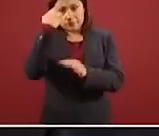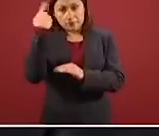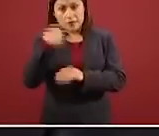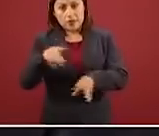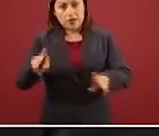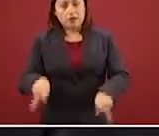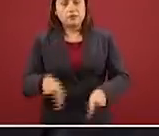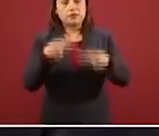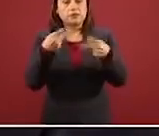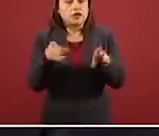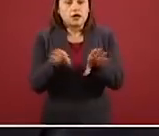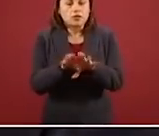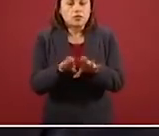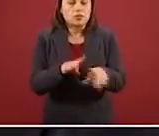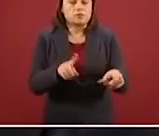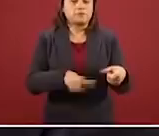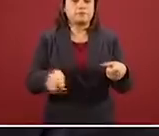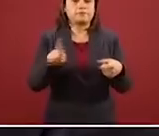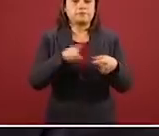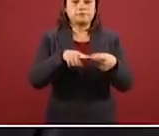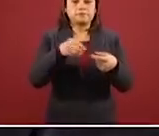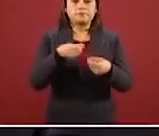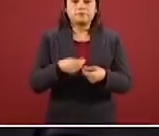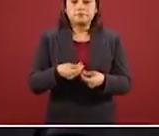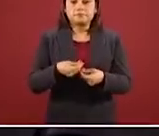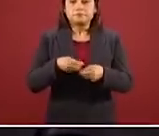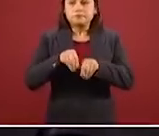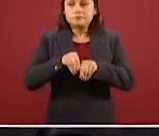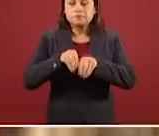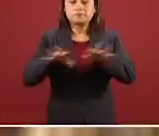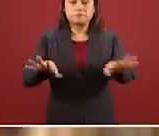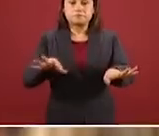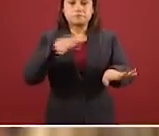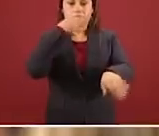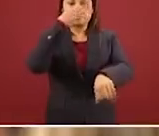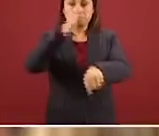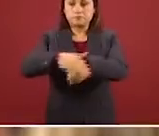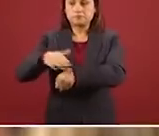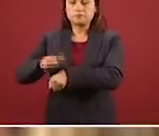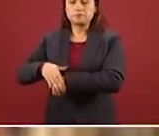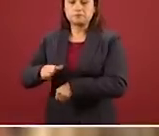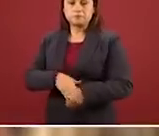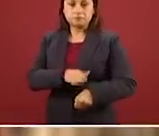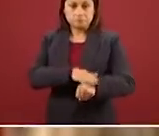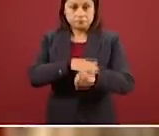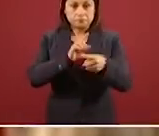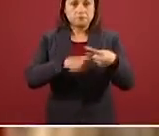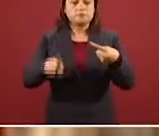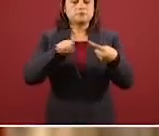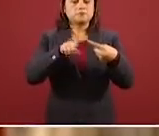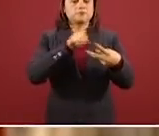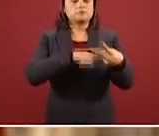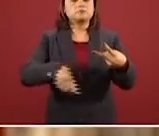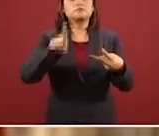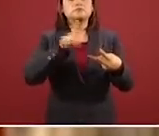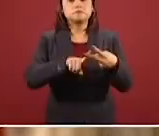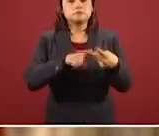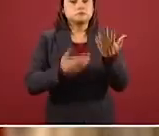se lanzan las convocatorias, se hacen las